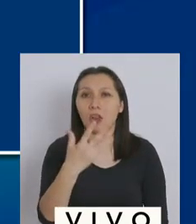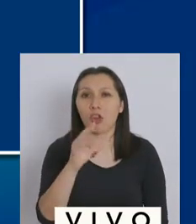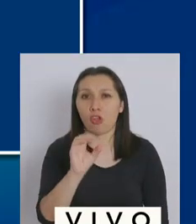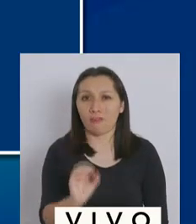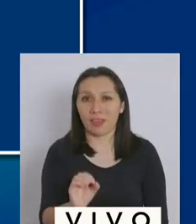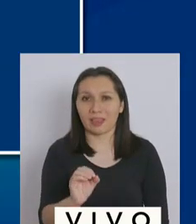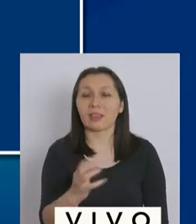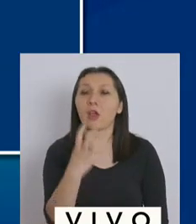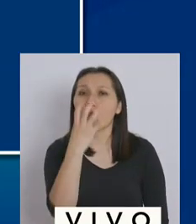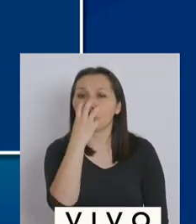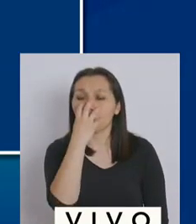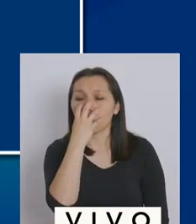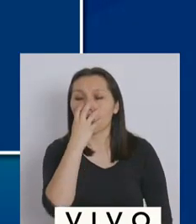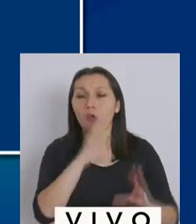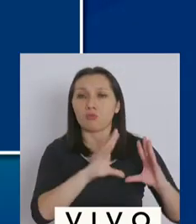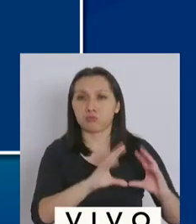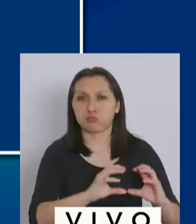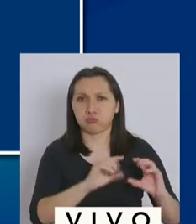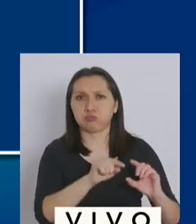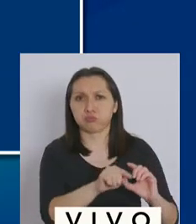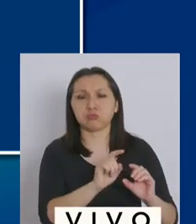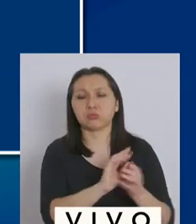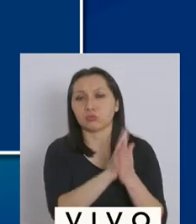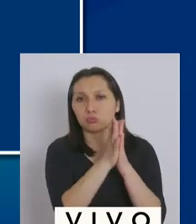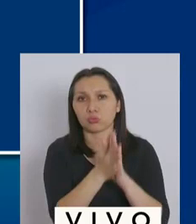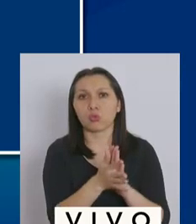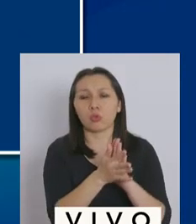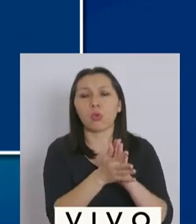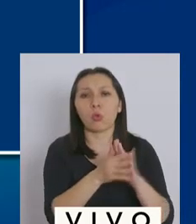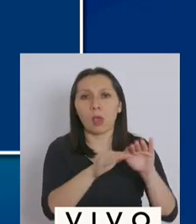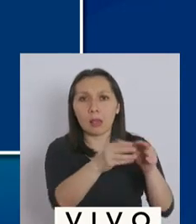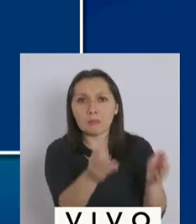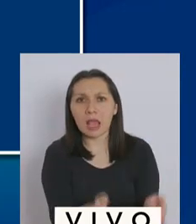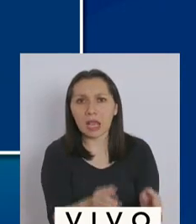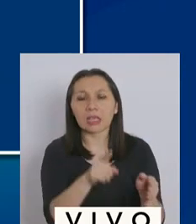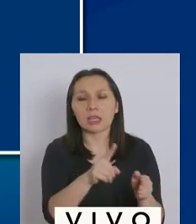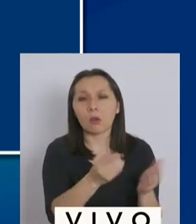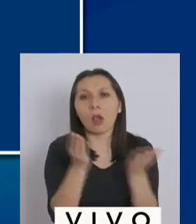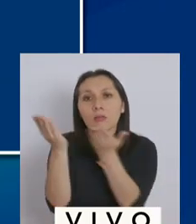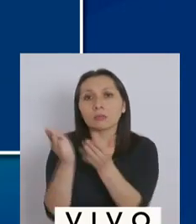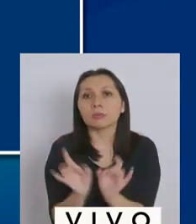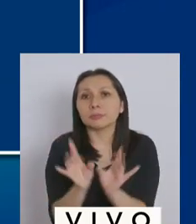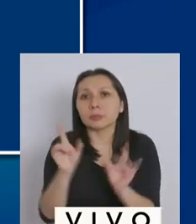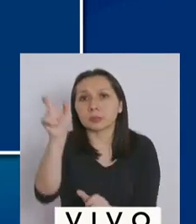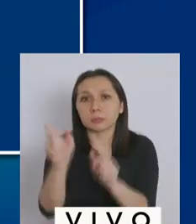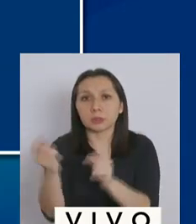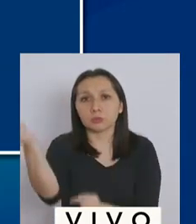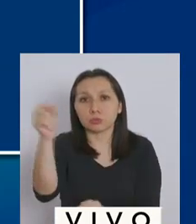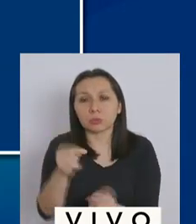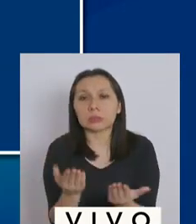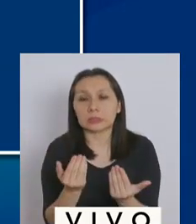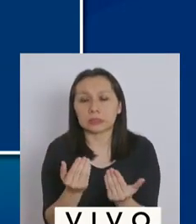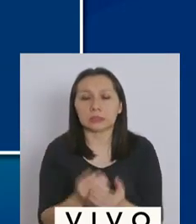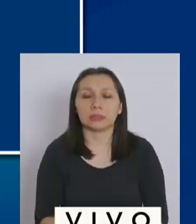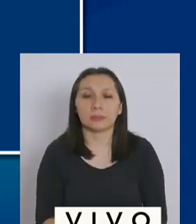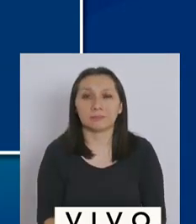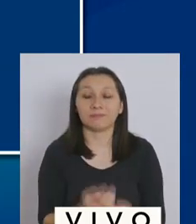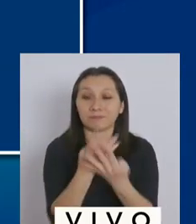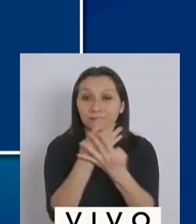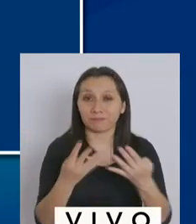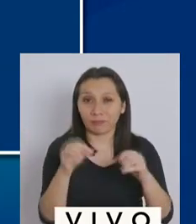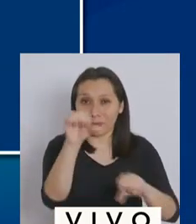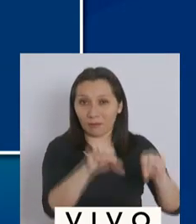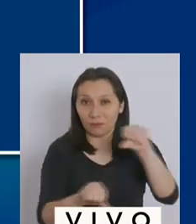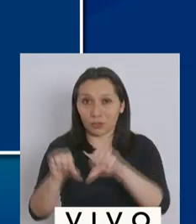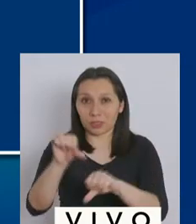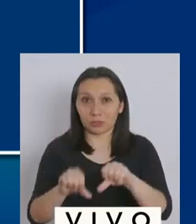290 ventiladores disponibles con todos los dispositivos para recibir pacientes. En cuanto a la red de